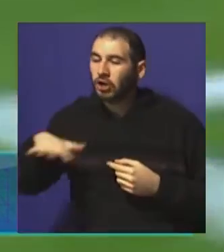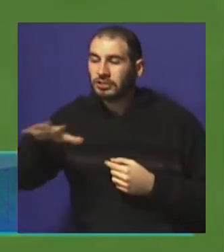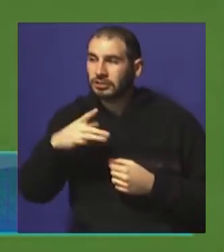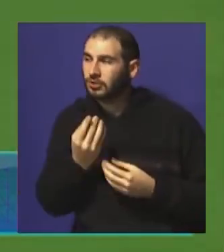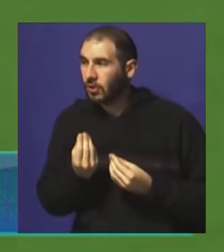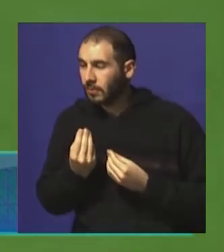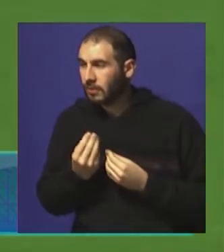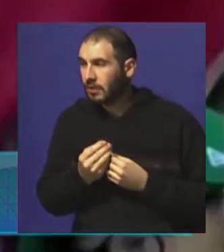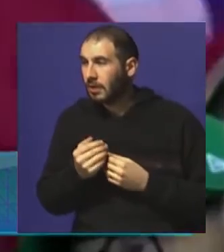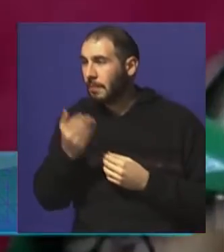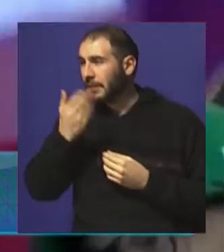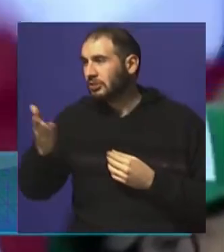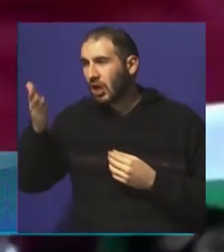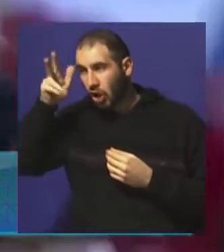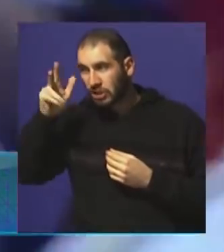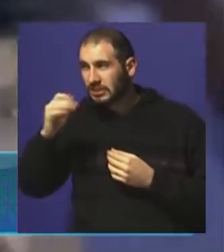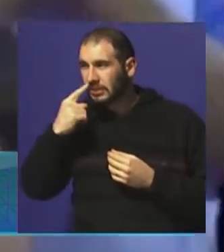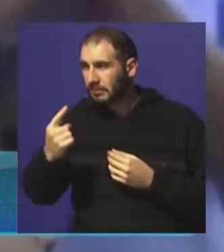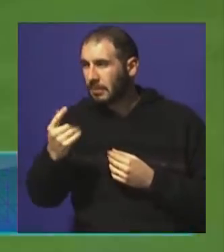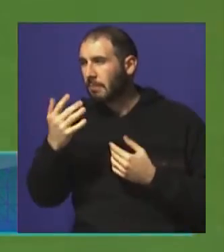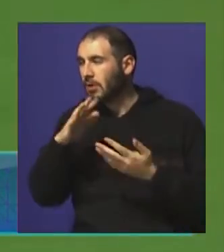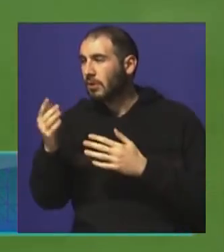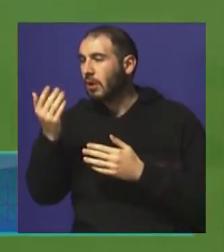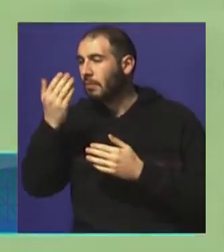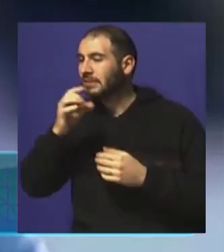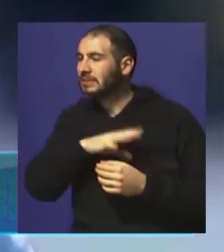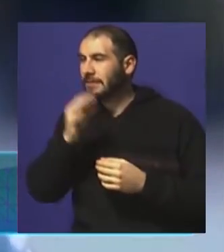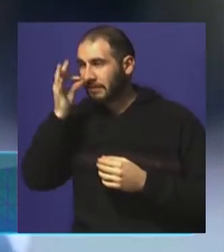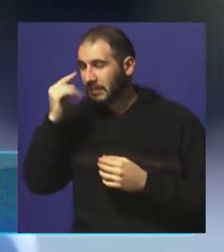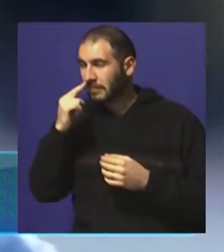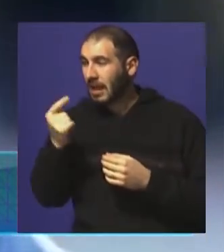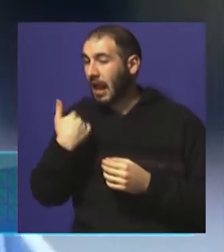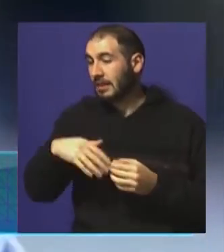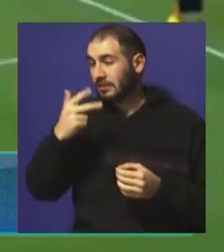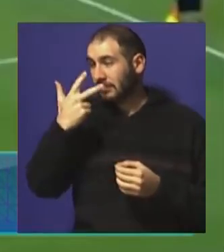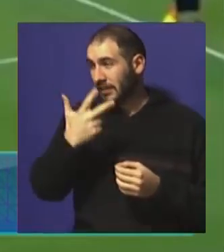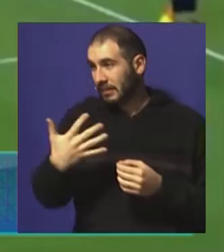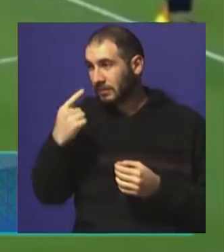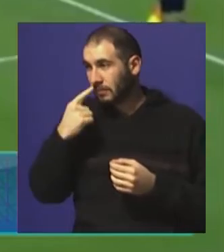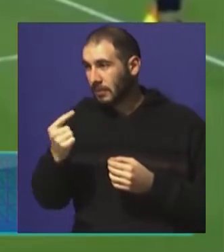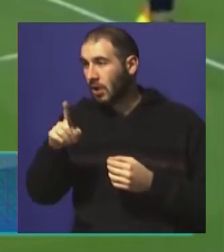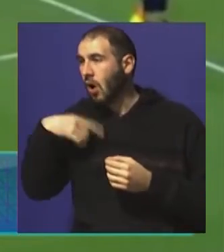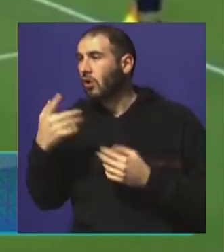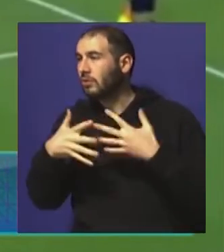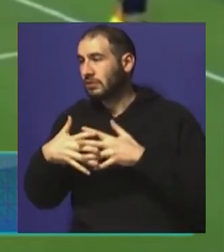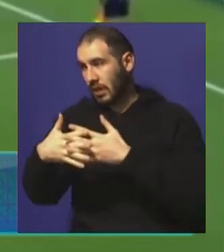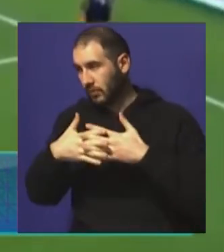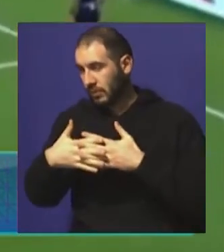contextualizarlo, 80.000 personas, alrededor de 20.000 chilenos, casi 35.000 argentinos, el resto